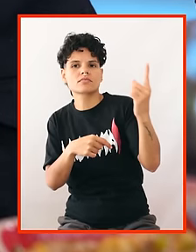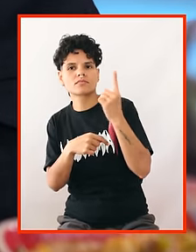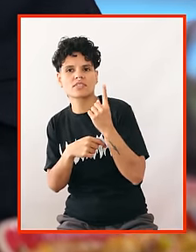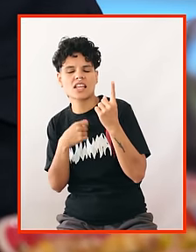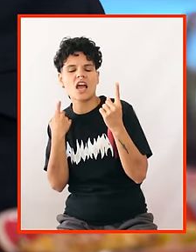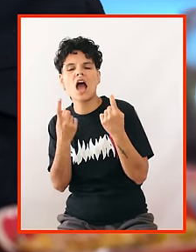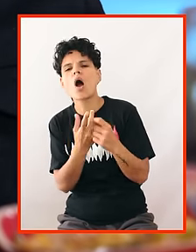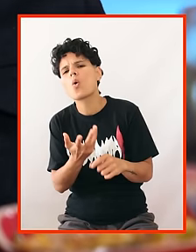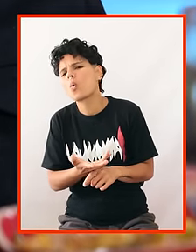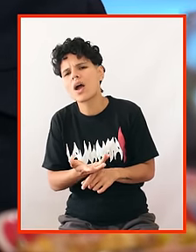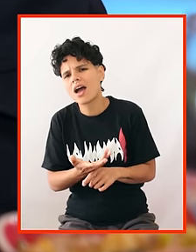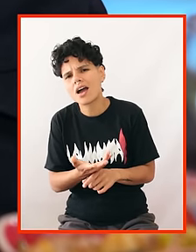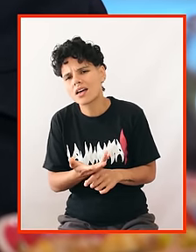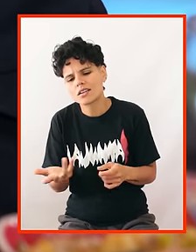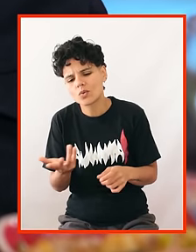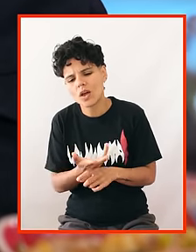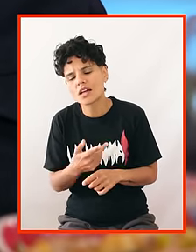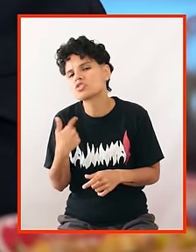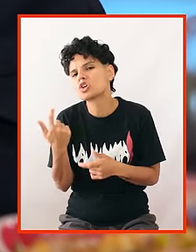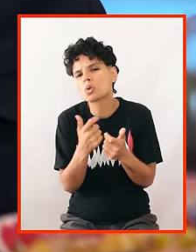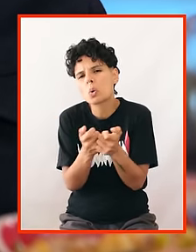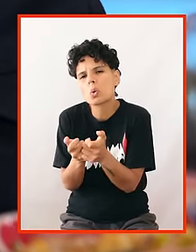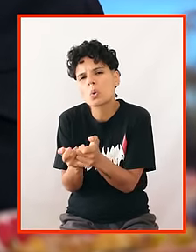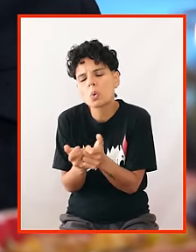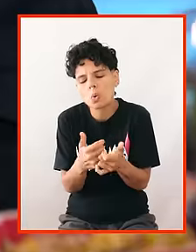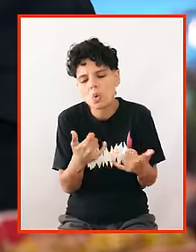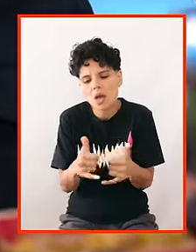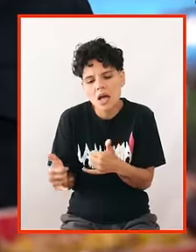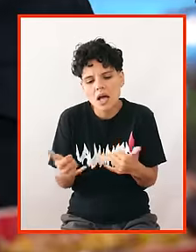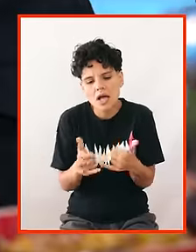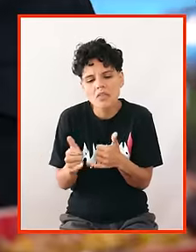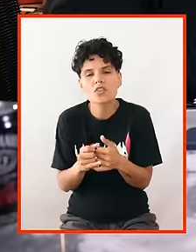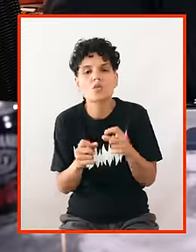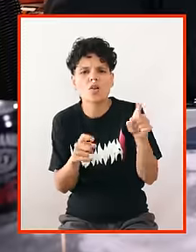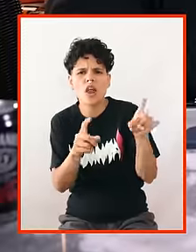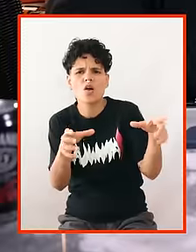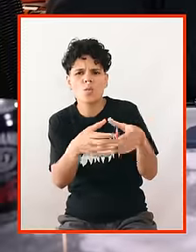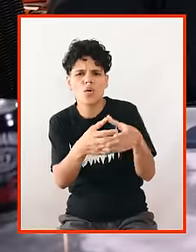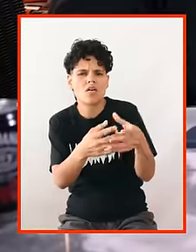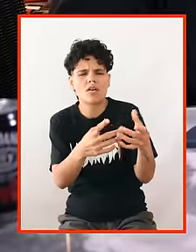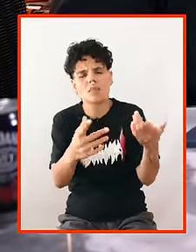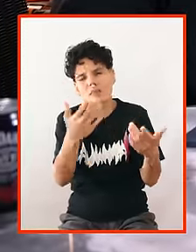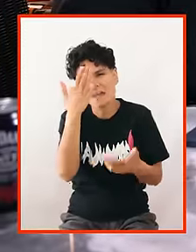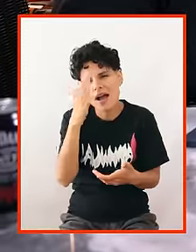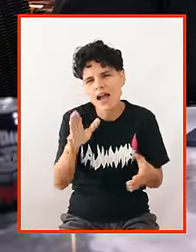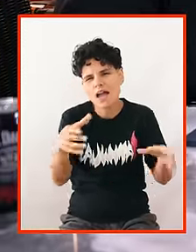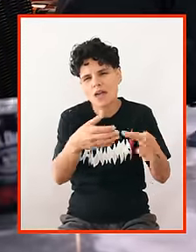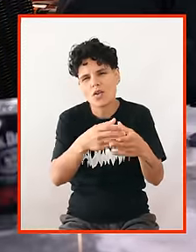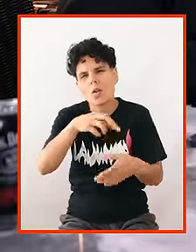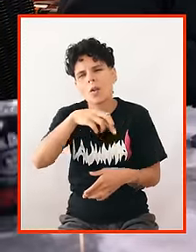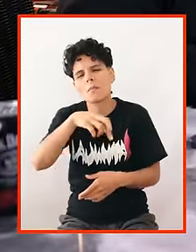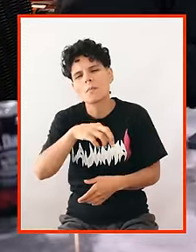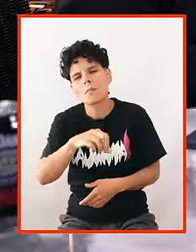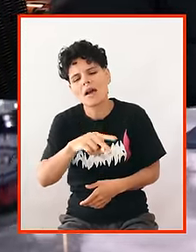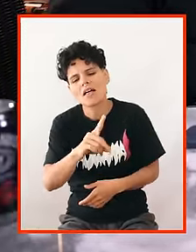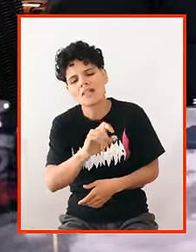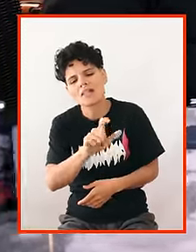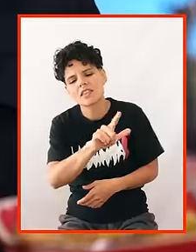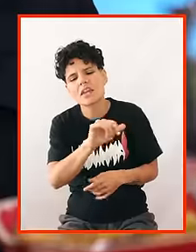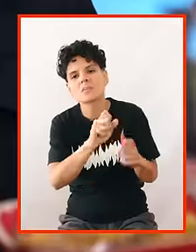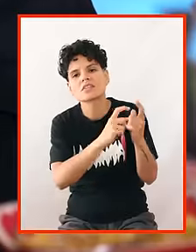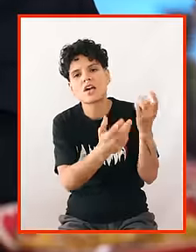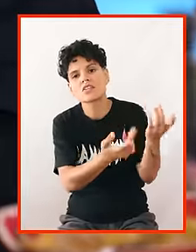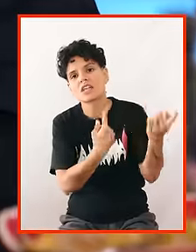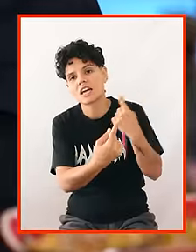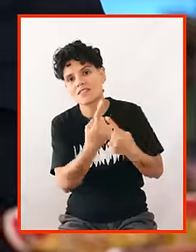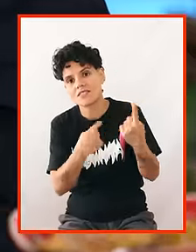a wear, que te dejan la caga. Y nosotros estábamos jugando videojuegos, qué sé yo. Como pandilla. Pandilla. Y empezaron